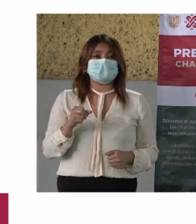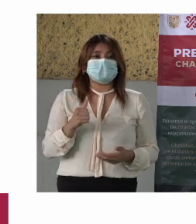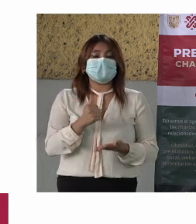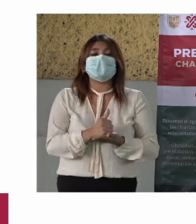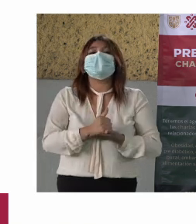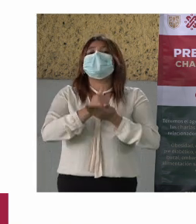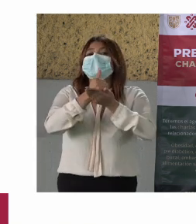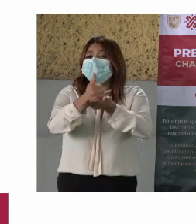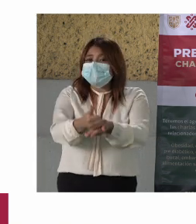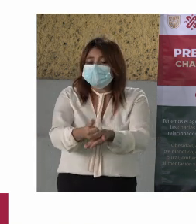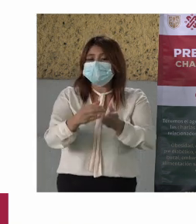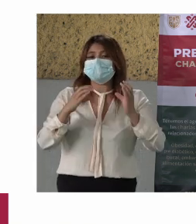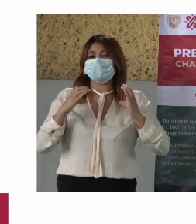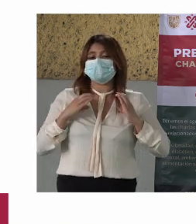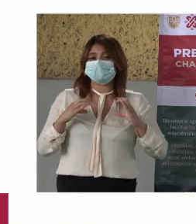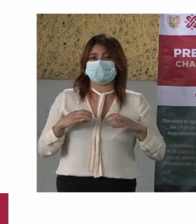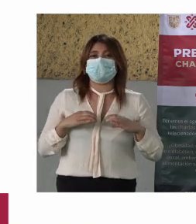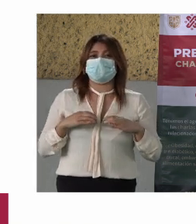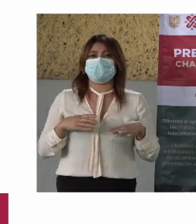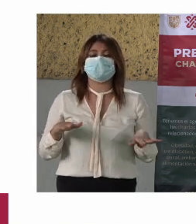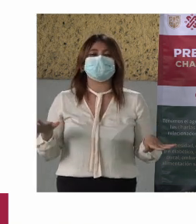con insulina. Otras